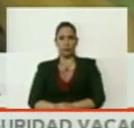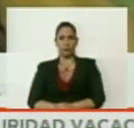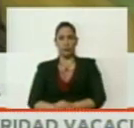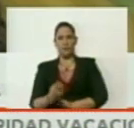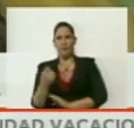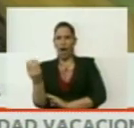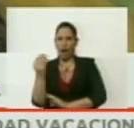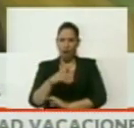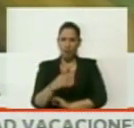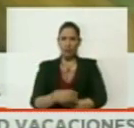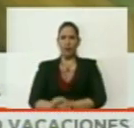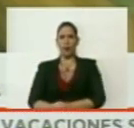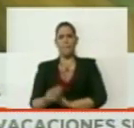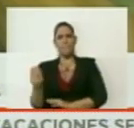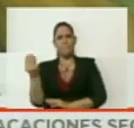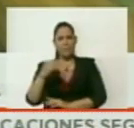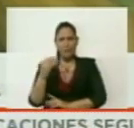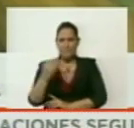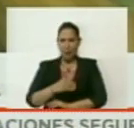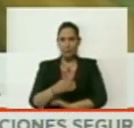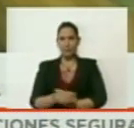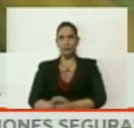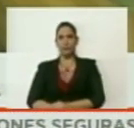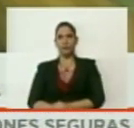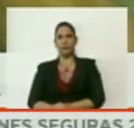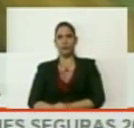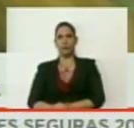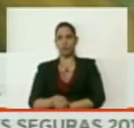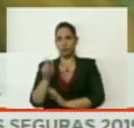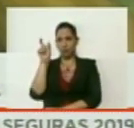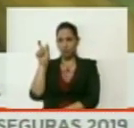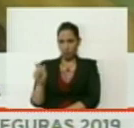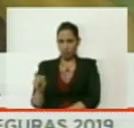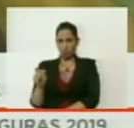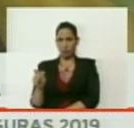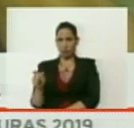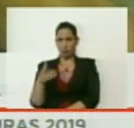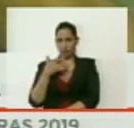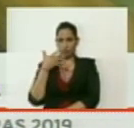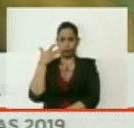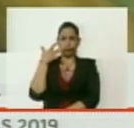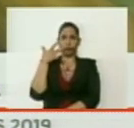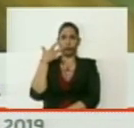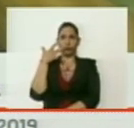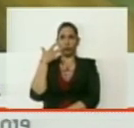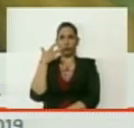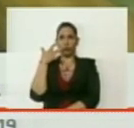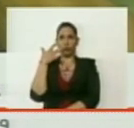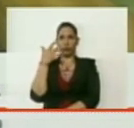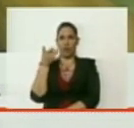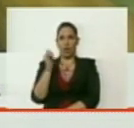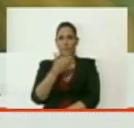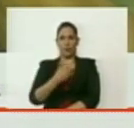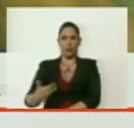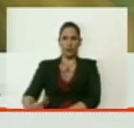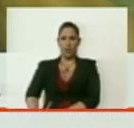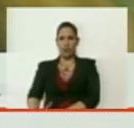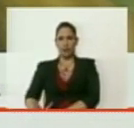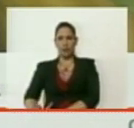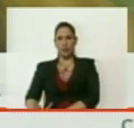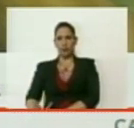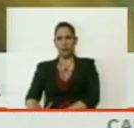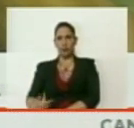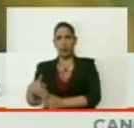falta mucho más que un magnate que circunstancialmente está en la presidencia de los Estados